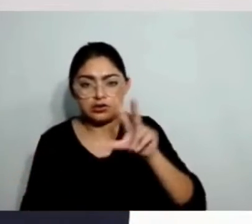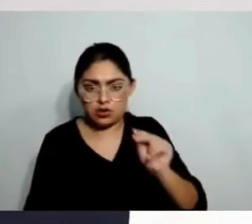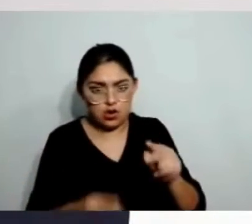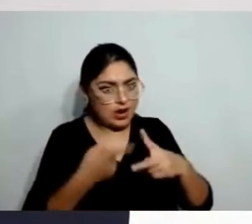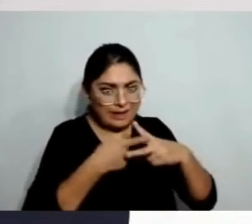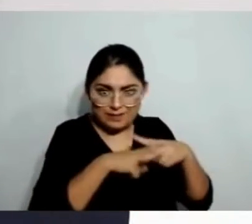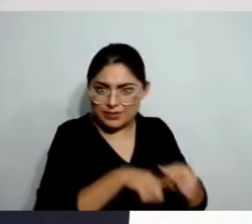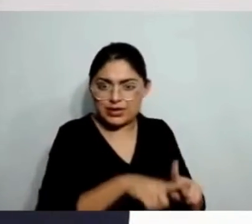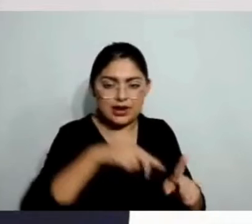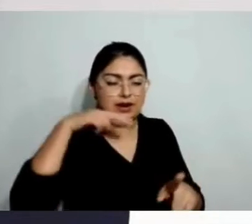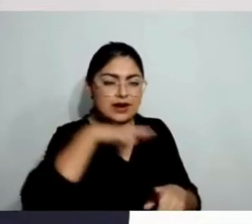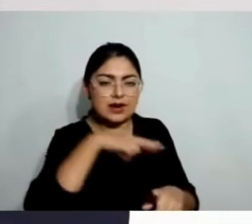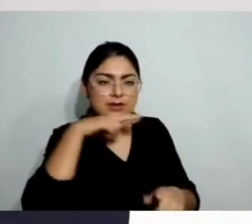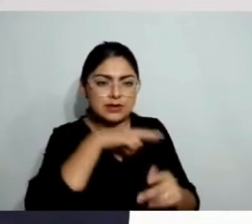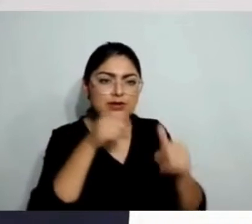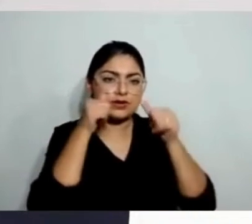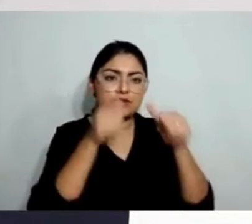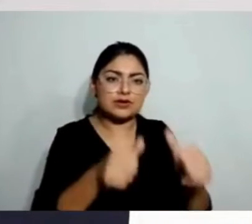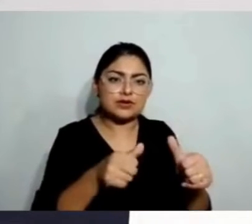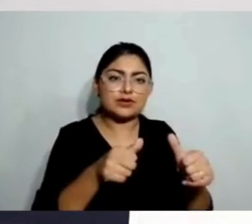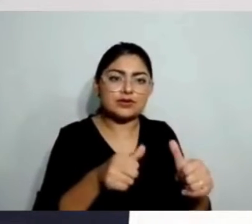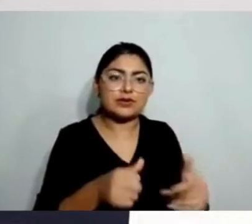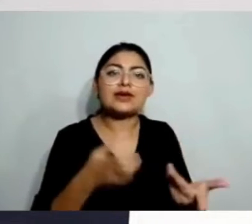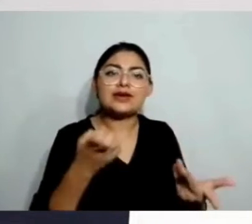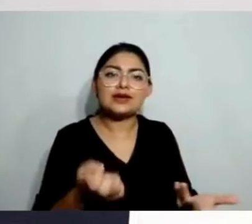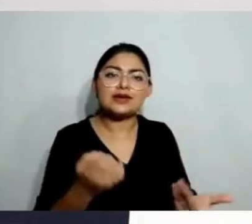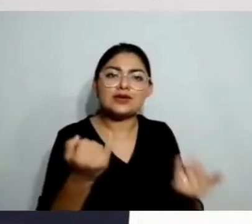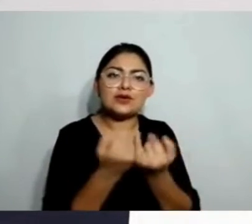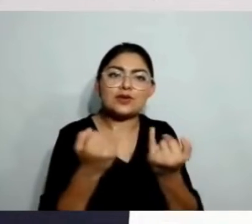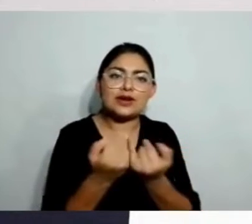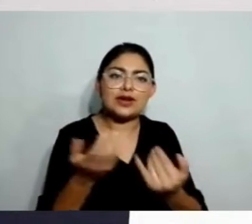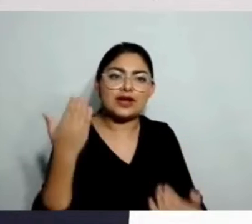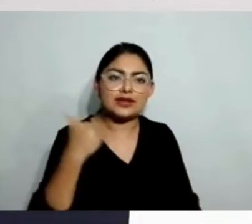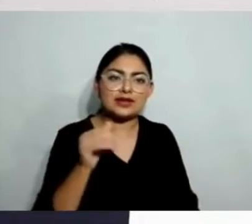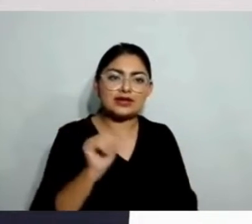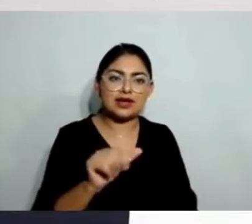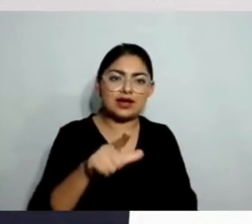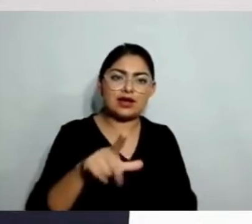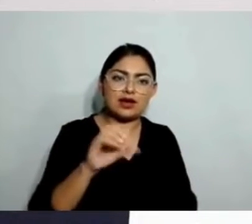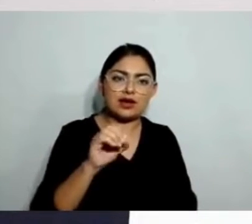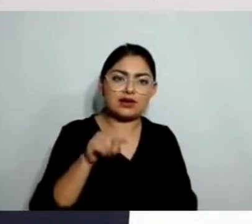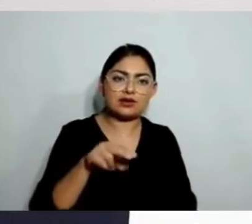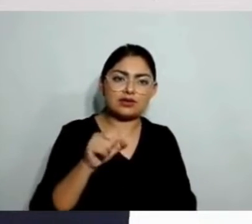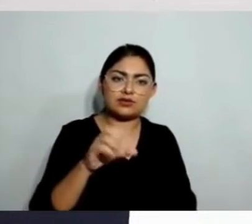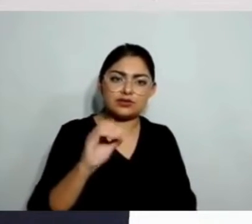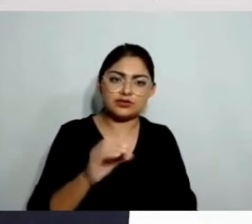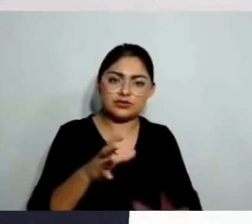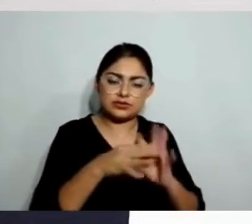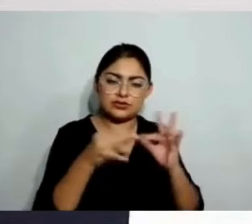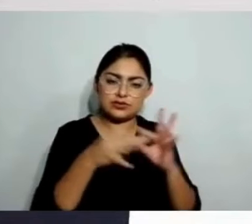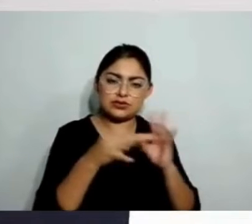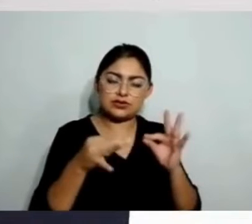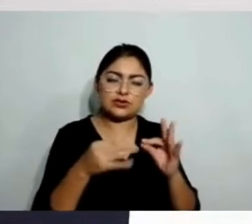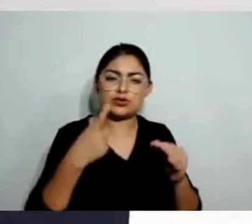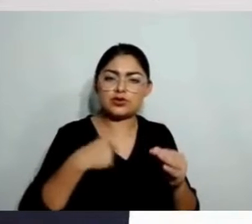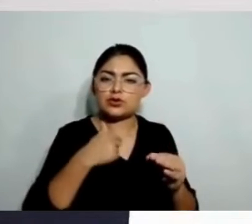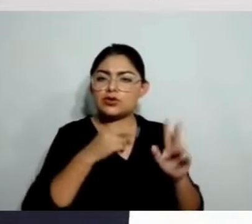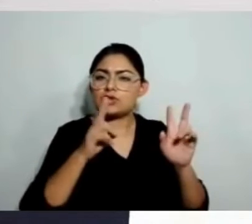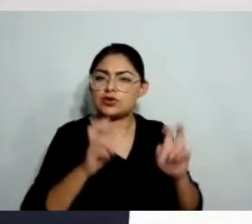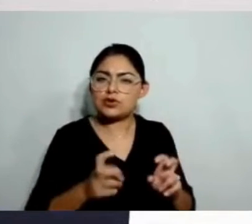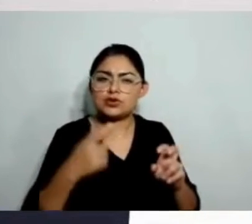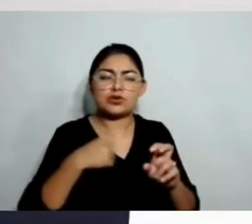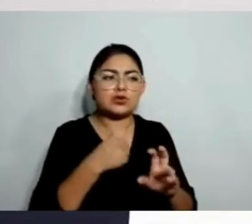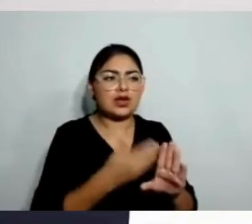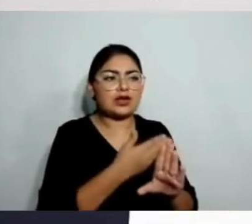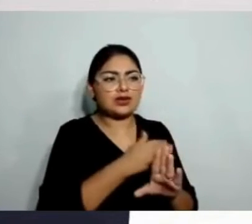todo lo que lo que implica ya lo lo decía Alonso dentro de las cosas que eh procuramos dejar atrás con el anterior sistema era justamente